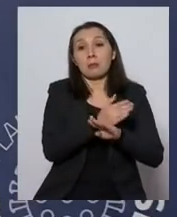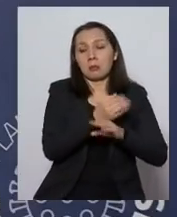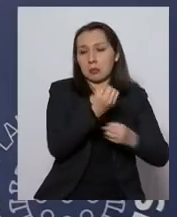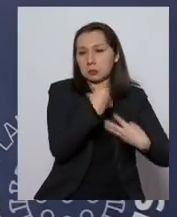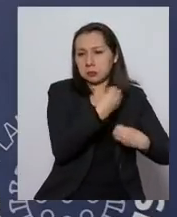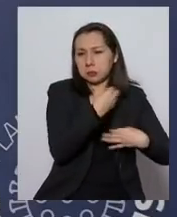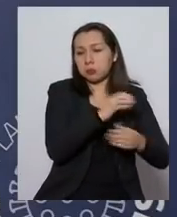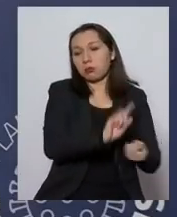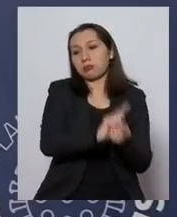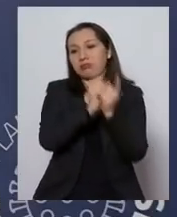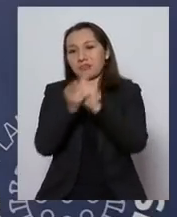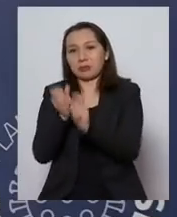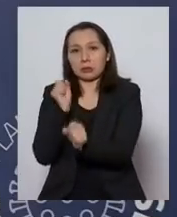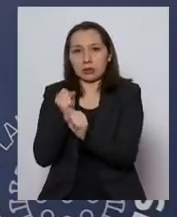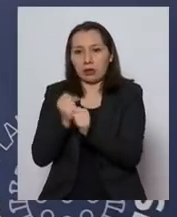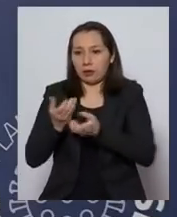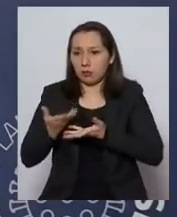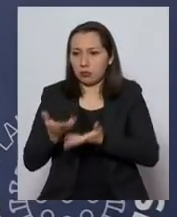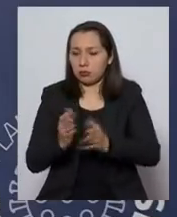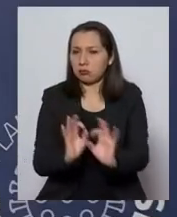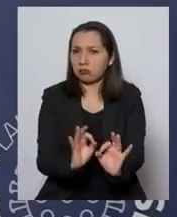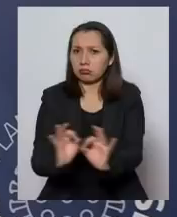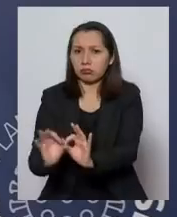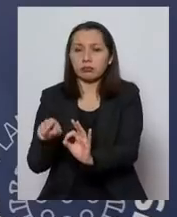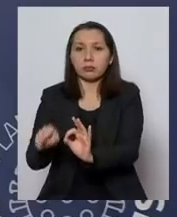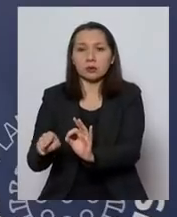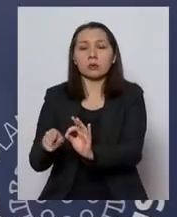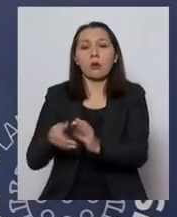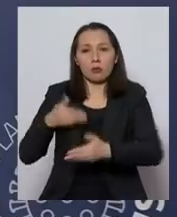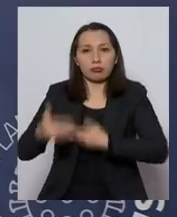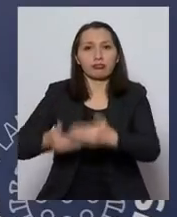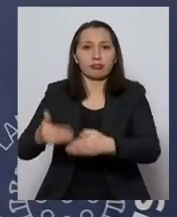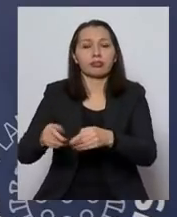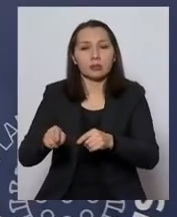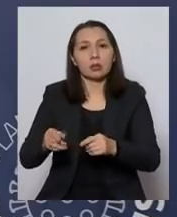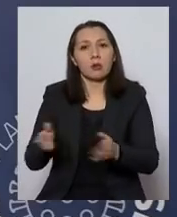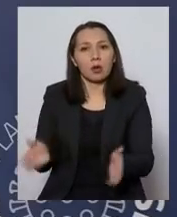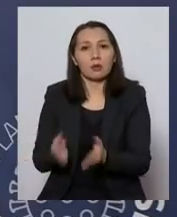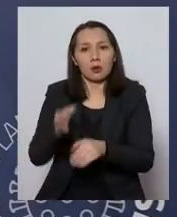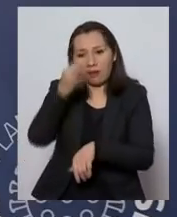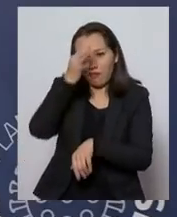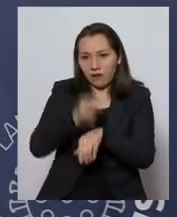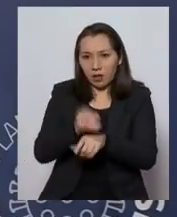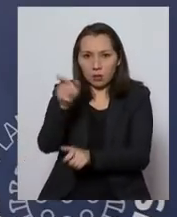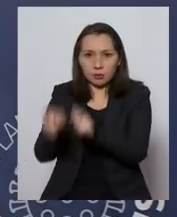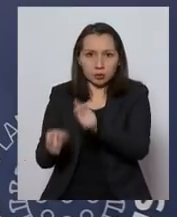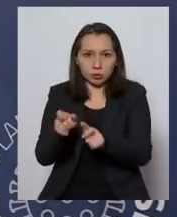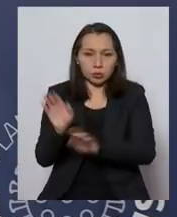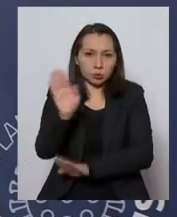hecho, y trabajando muy adecuadamente en sacar adelante a estos pacientes.